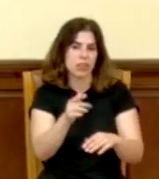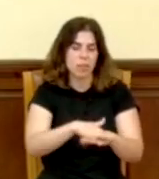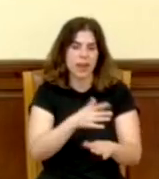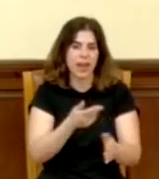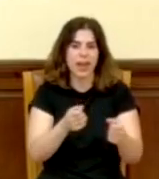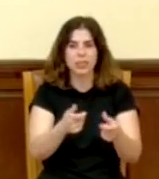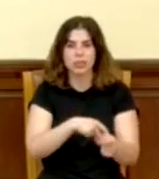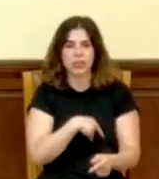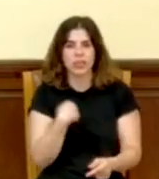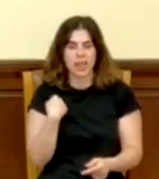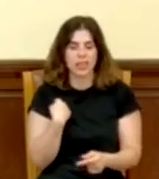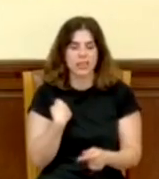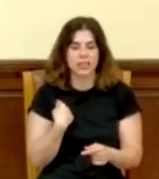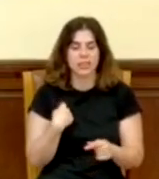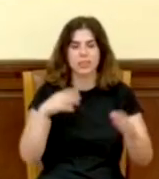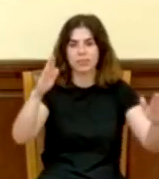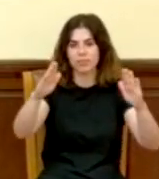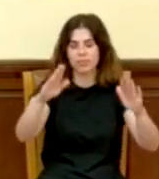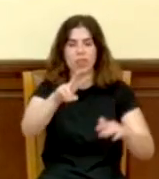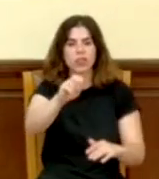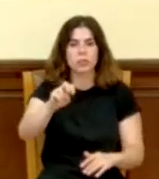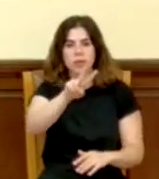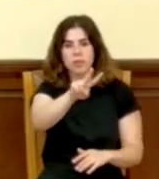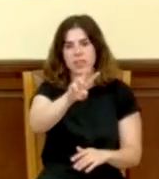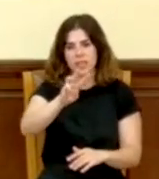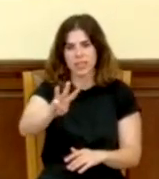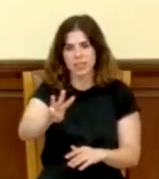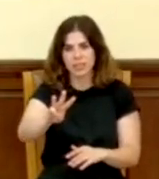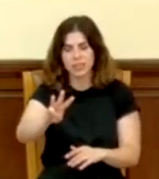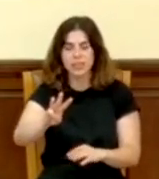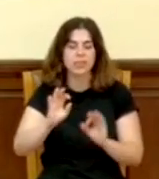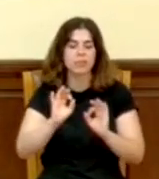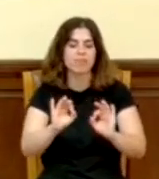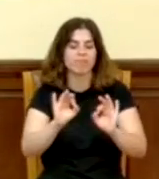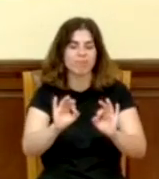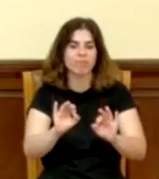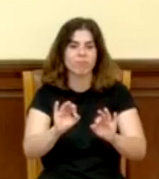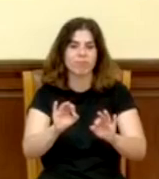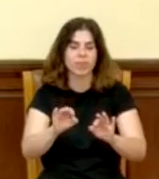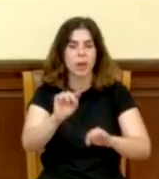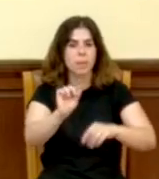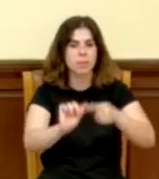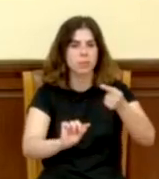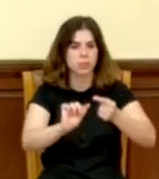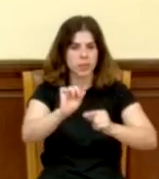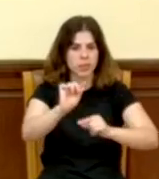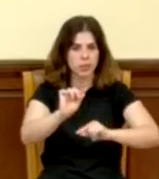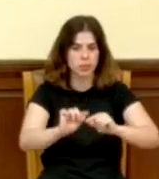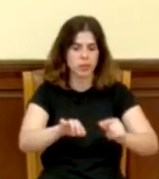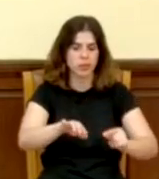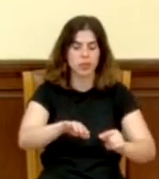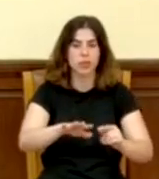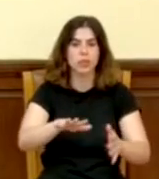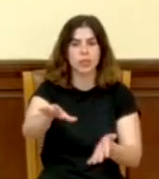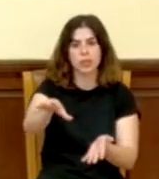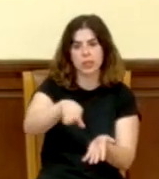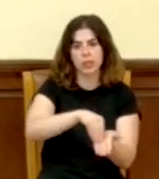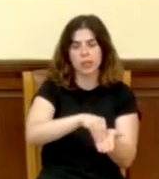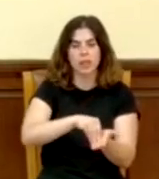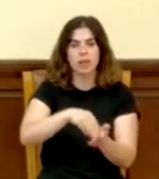del ejercicio 2023. En concreto, las aplicaciones presupuestarias recogidas responden a